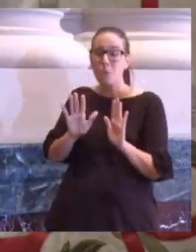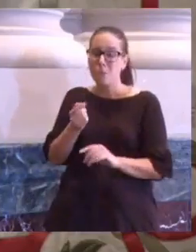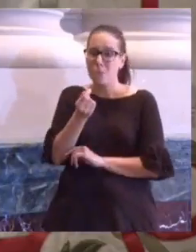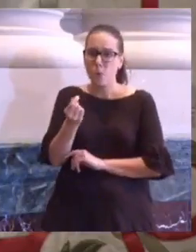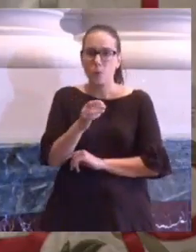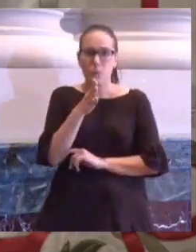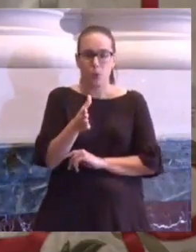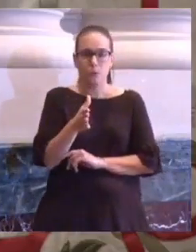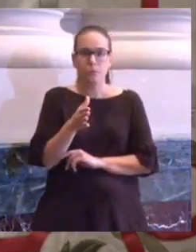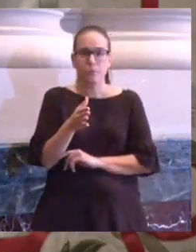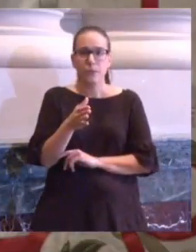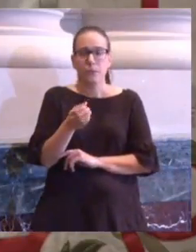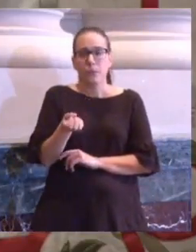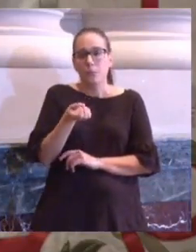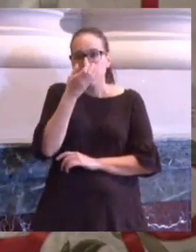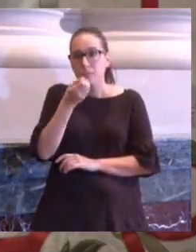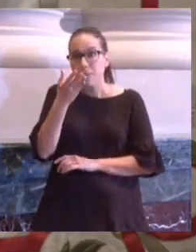la primavera del año